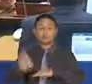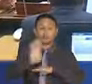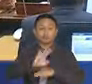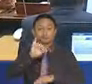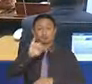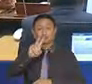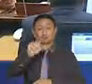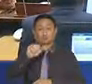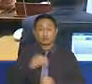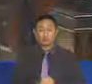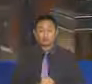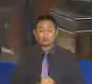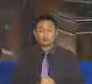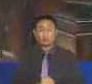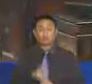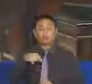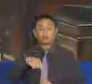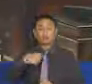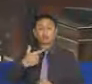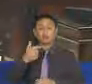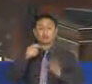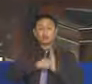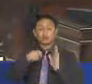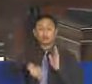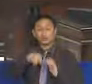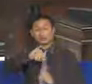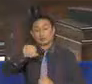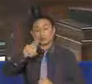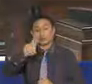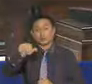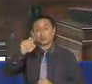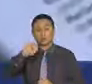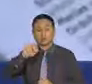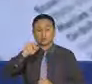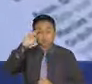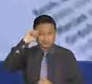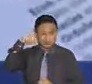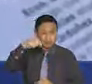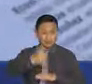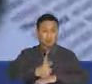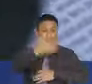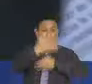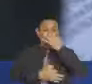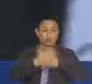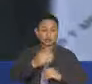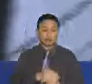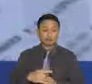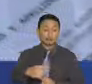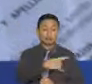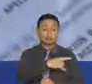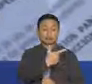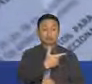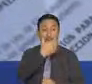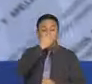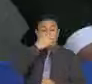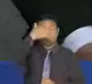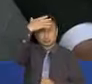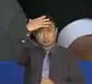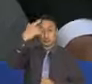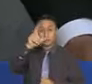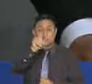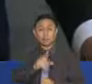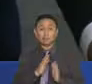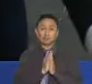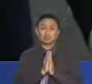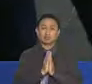San Gisela y el procurador Juan Carlos Larrea se recuerda que un juez por la Concordia por pedido de un ciudadano